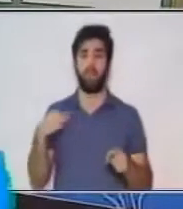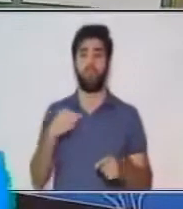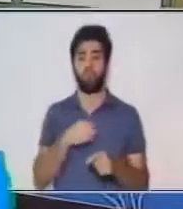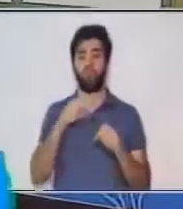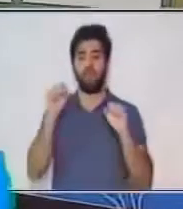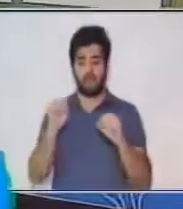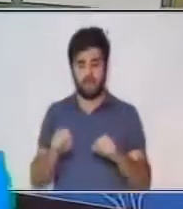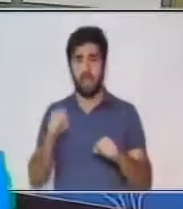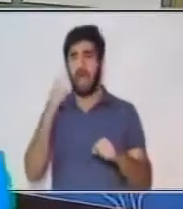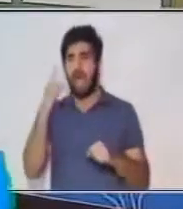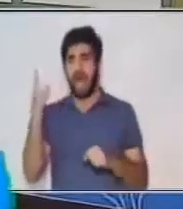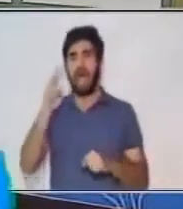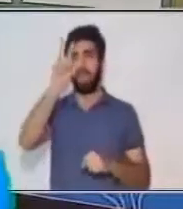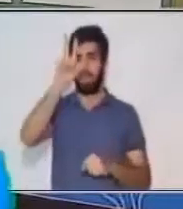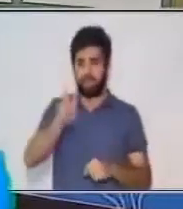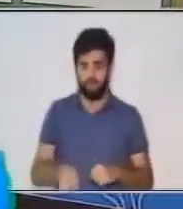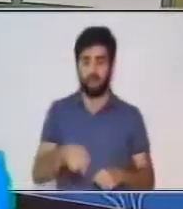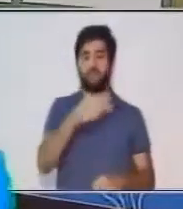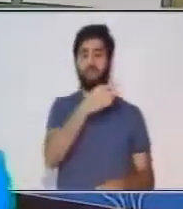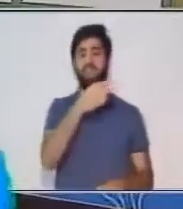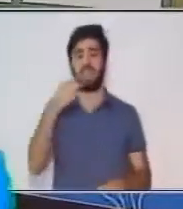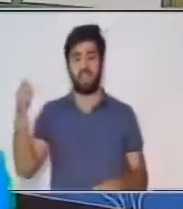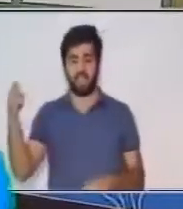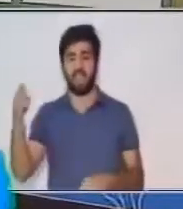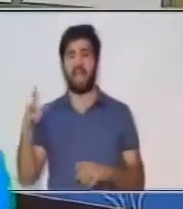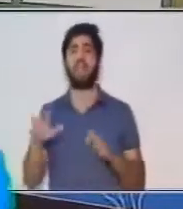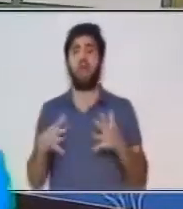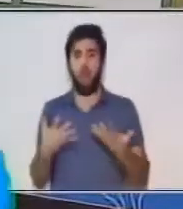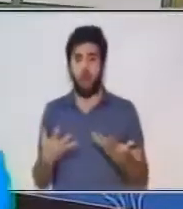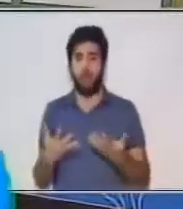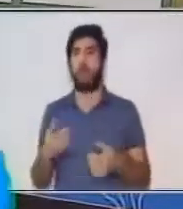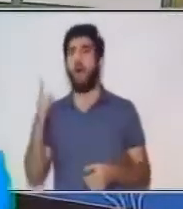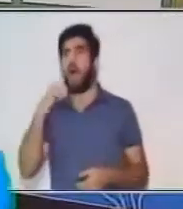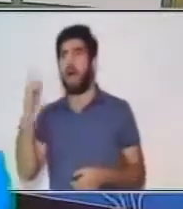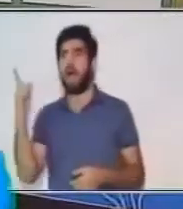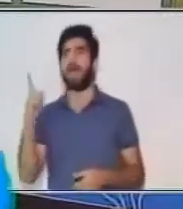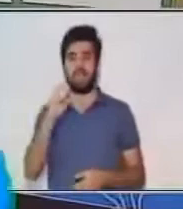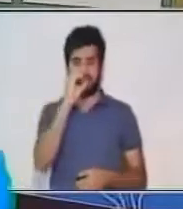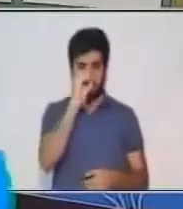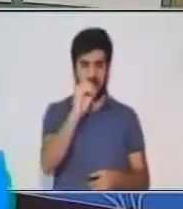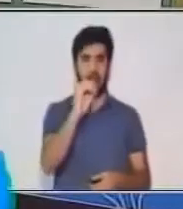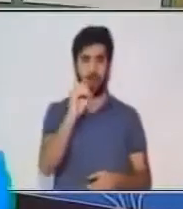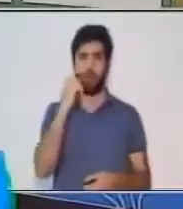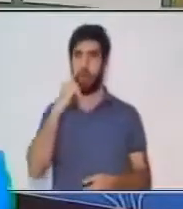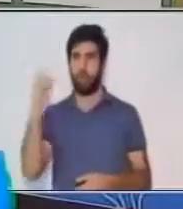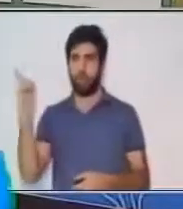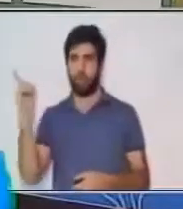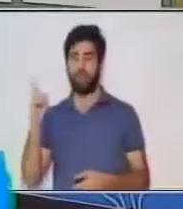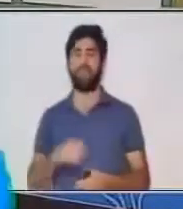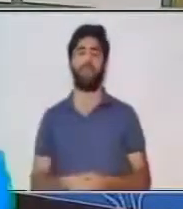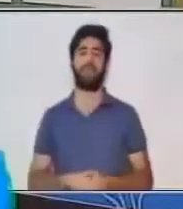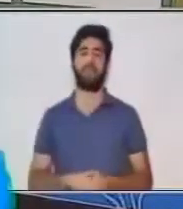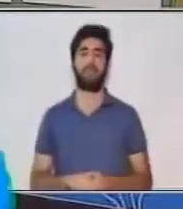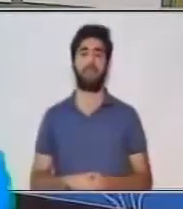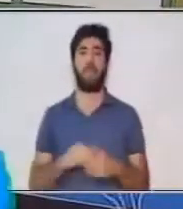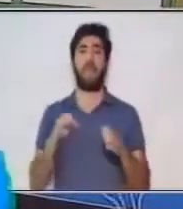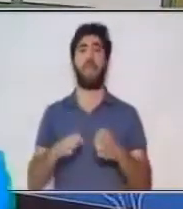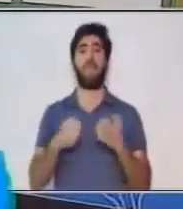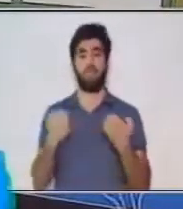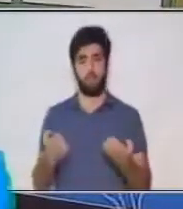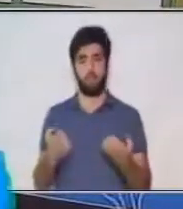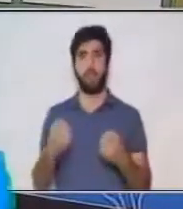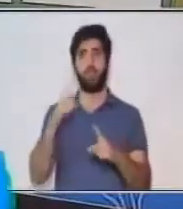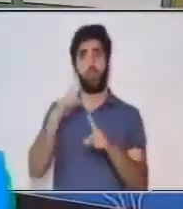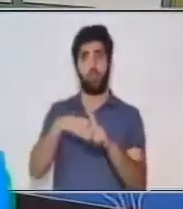asíntota vertical, que va a ser 0, ¿sí? Entonces,